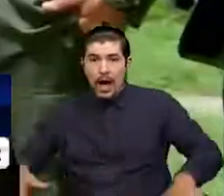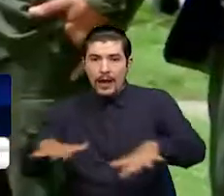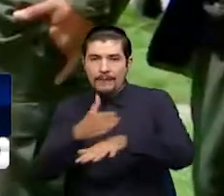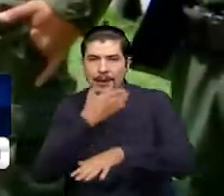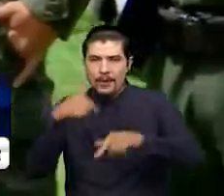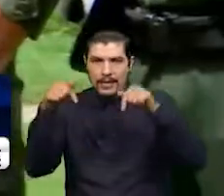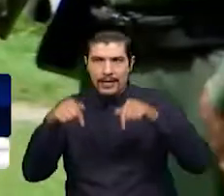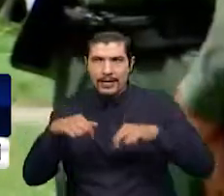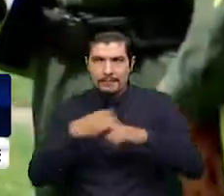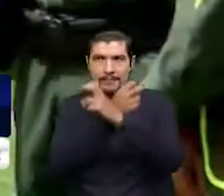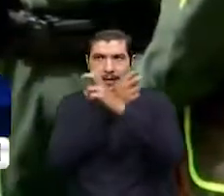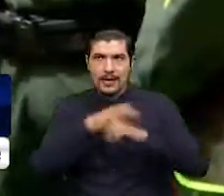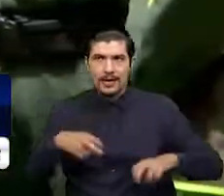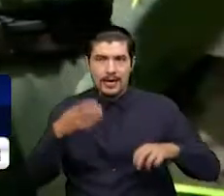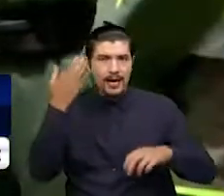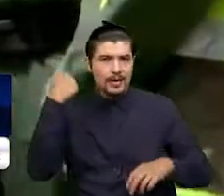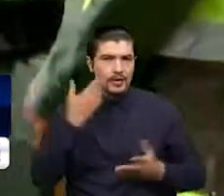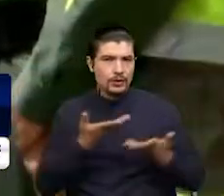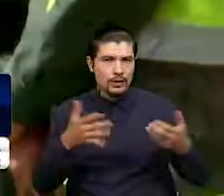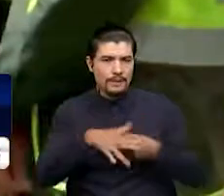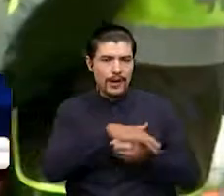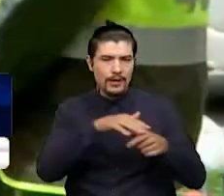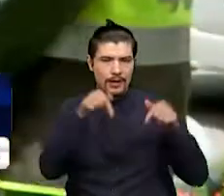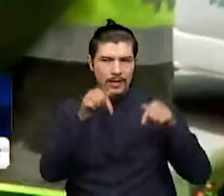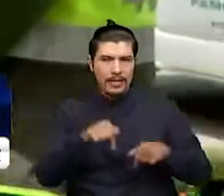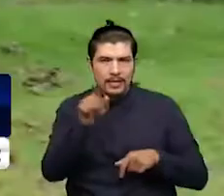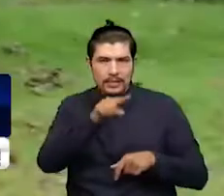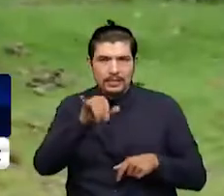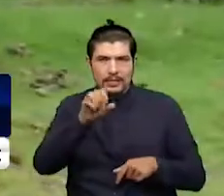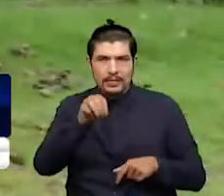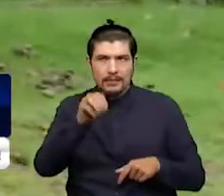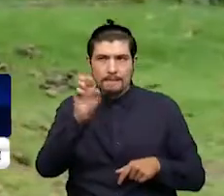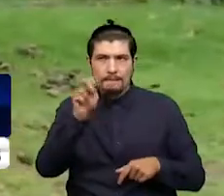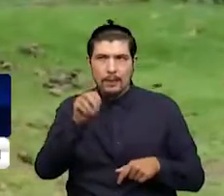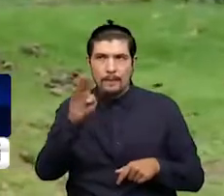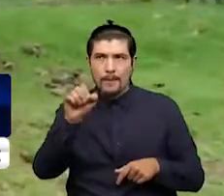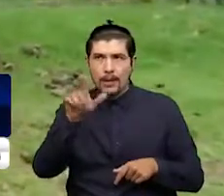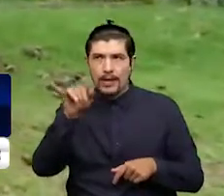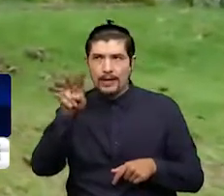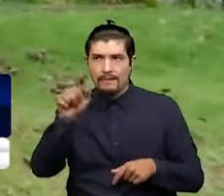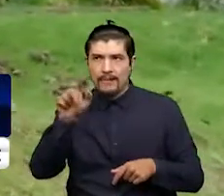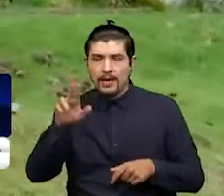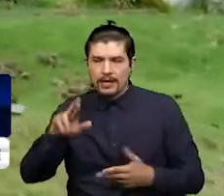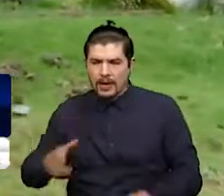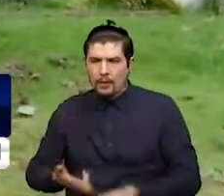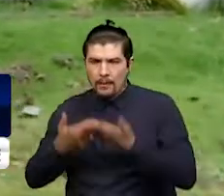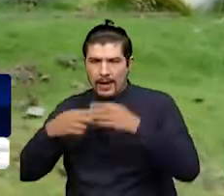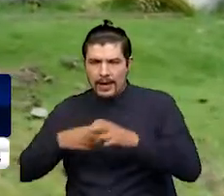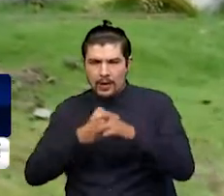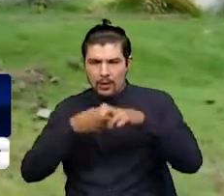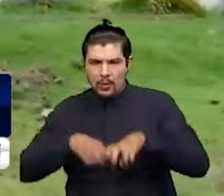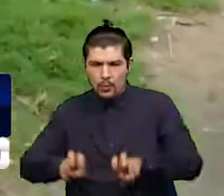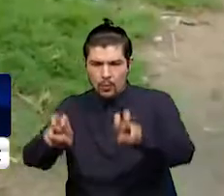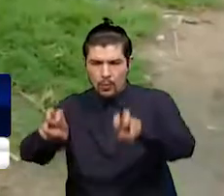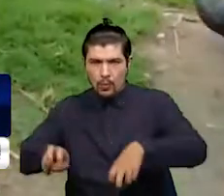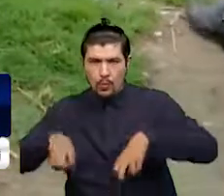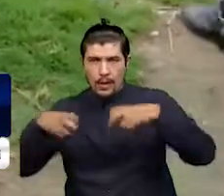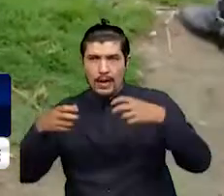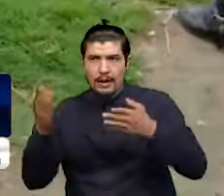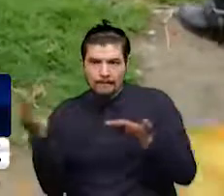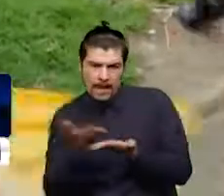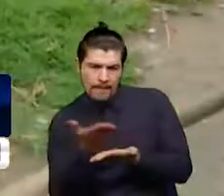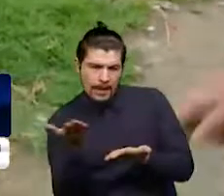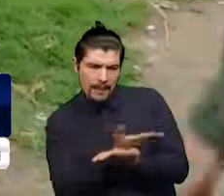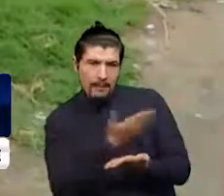está ubicado en el barrio Simón Bolívar. Recuperaron los columpios, podaron el pasto y cambiaron la cara de